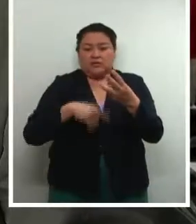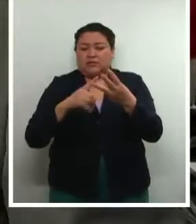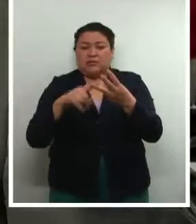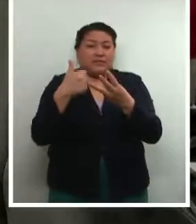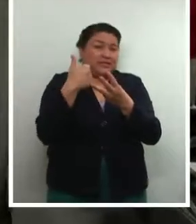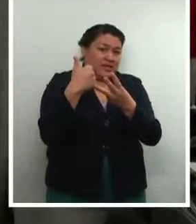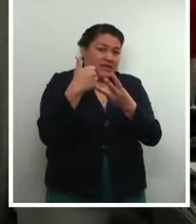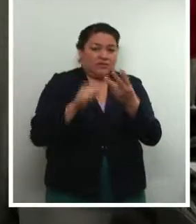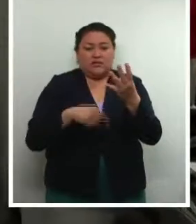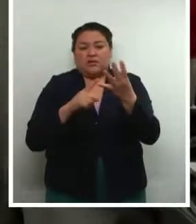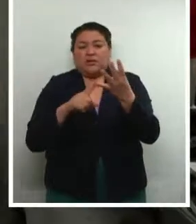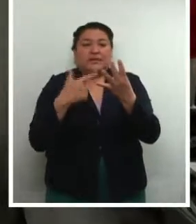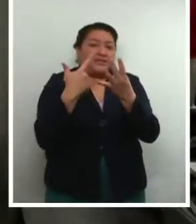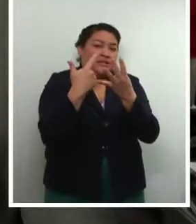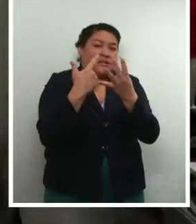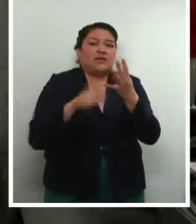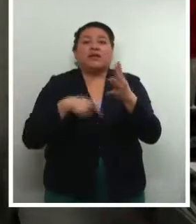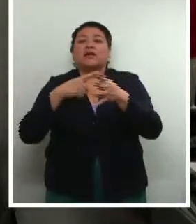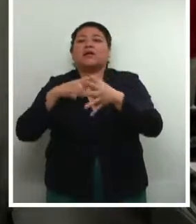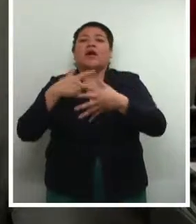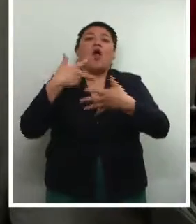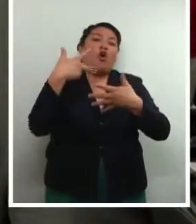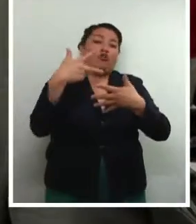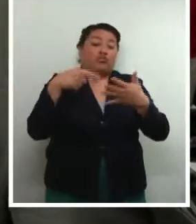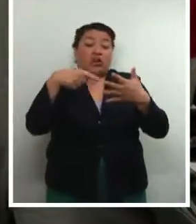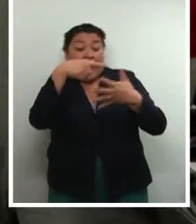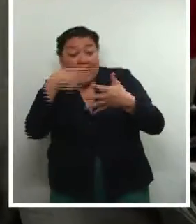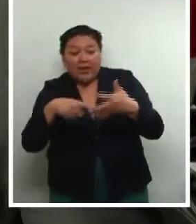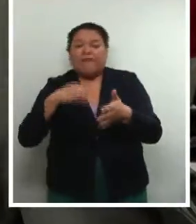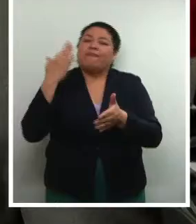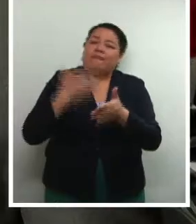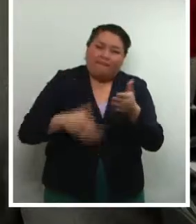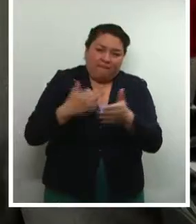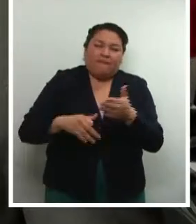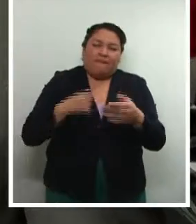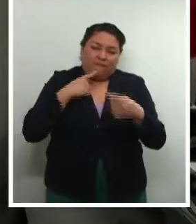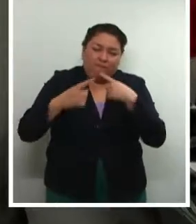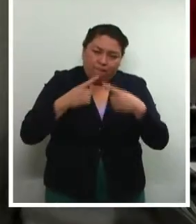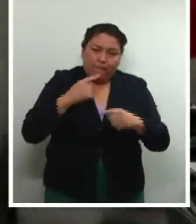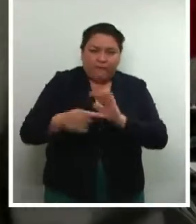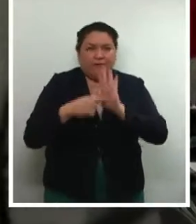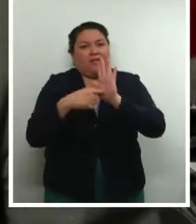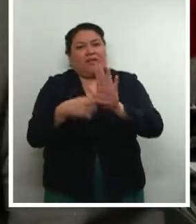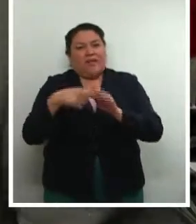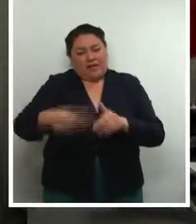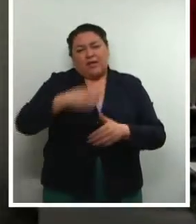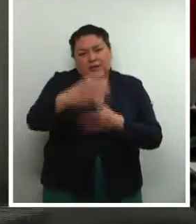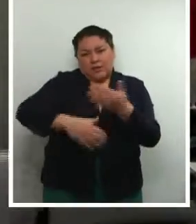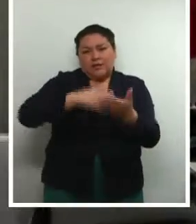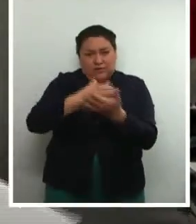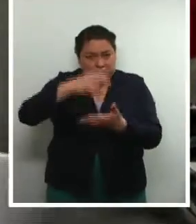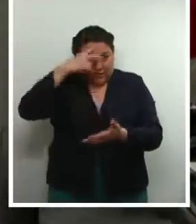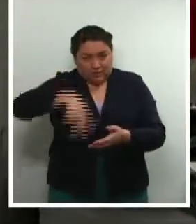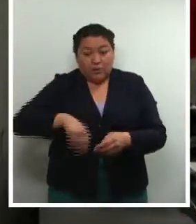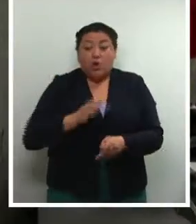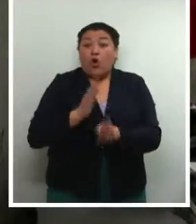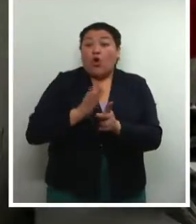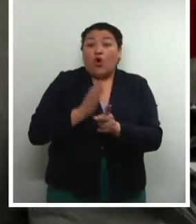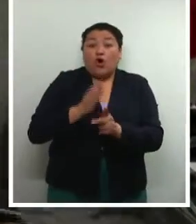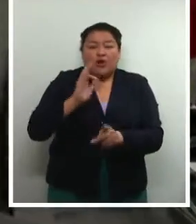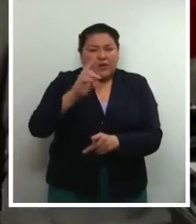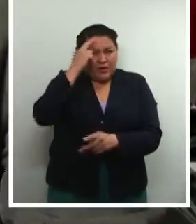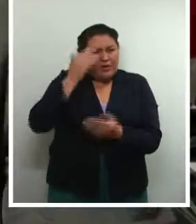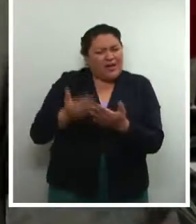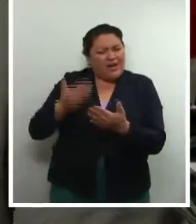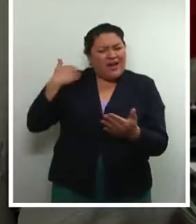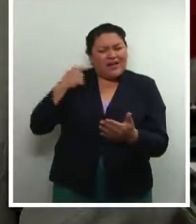6, 7 y 8 del proyecto de Constitución de la Ciudad de México. Vamos a hacer un breve recordatorio a